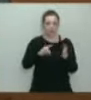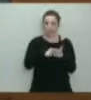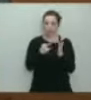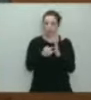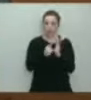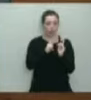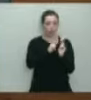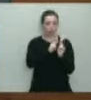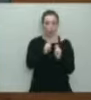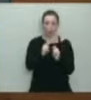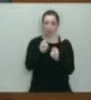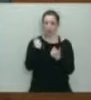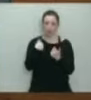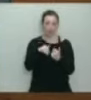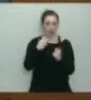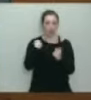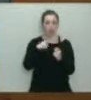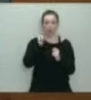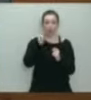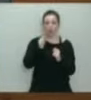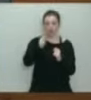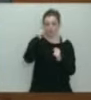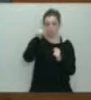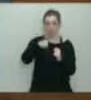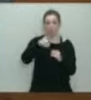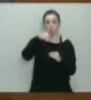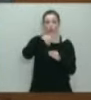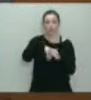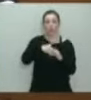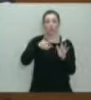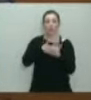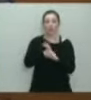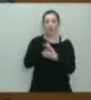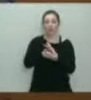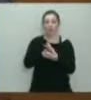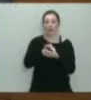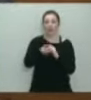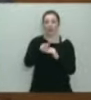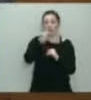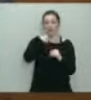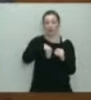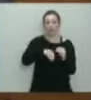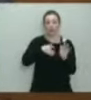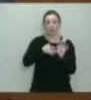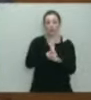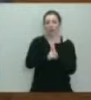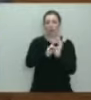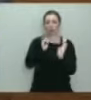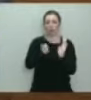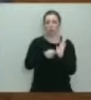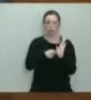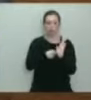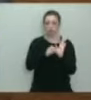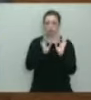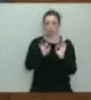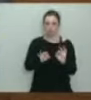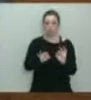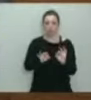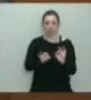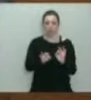subsanado con el dictamen que se trae a esta votación. La exención es absoluta, completa y se aplicará de